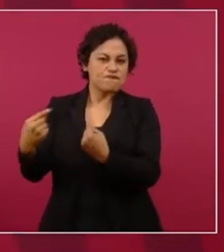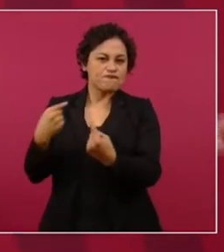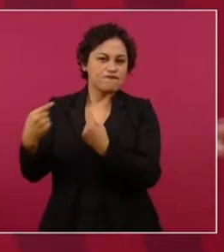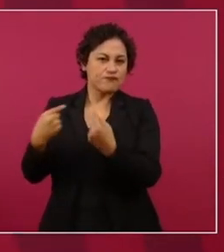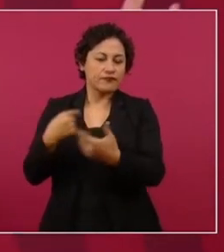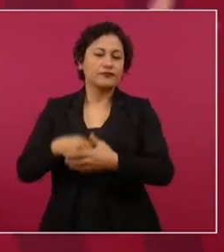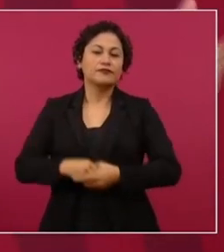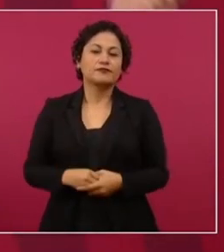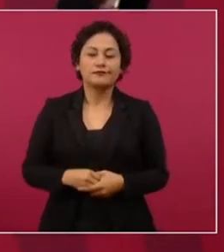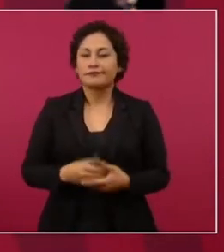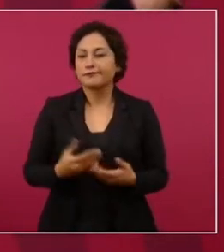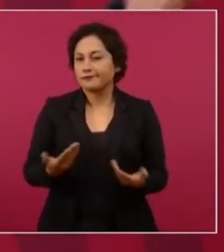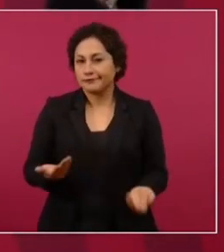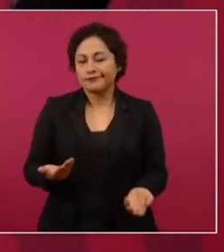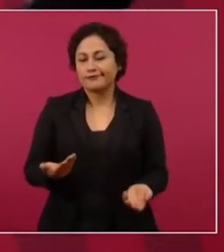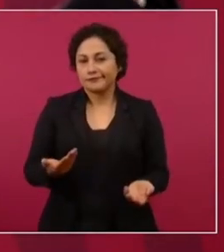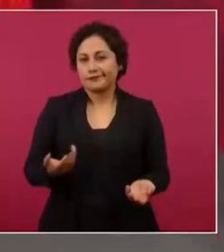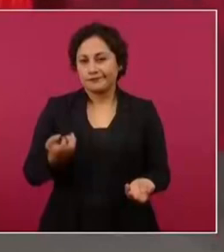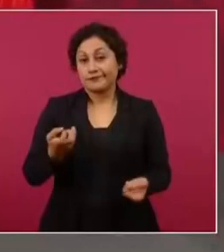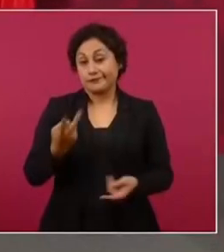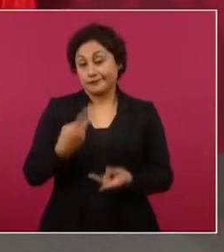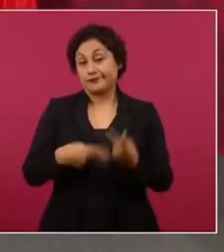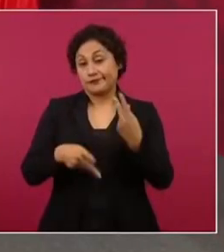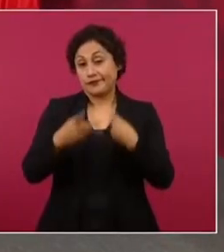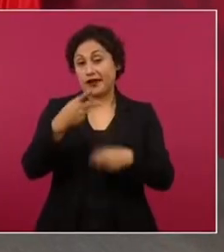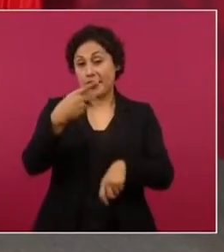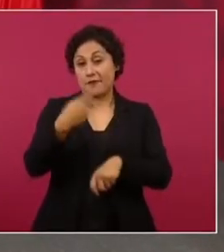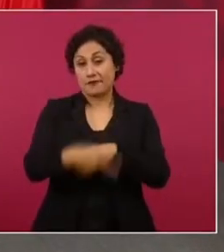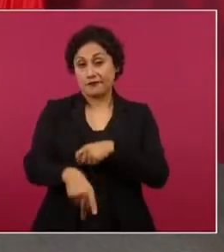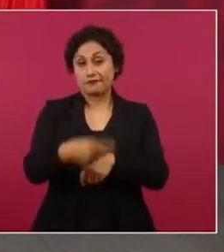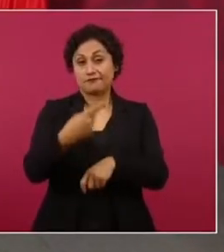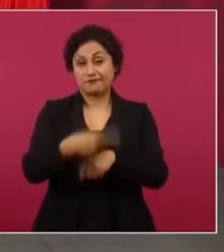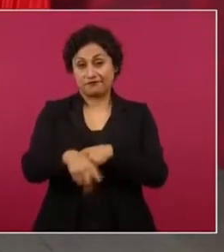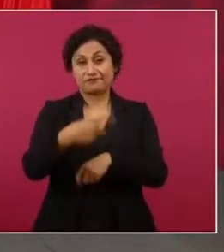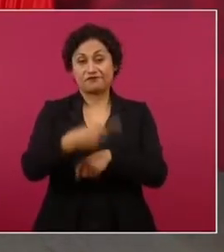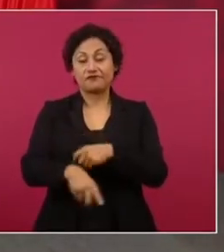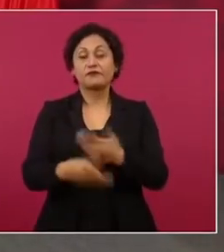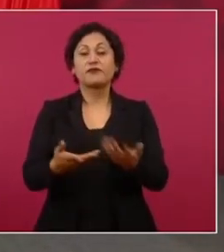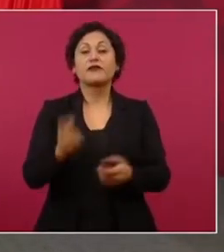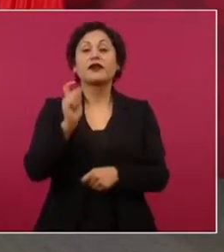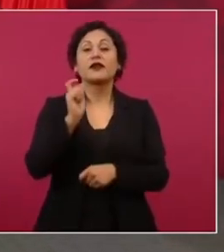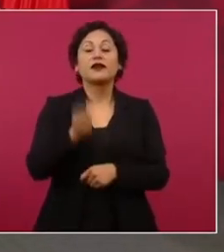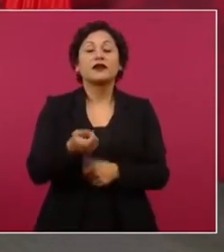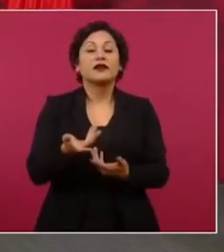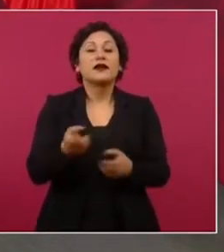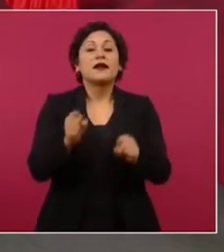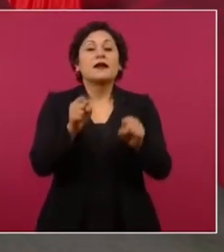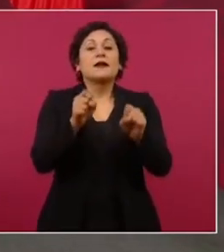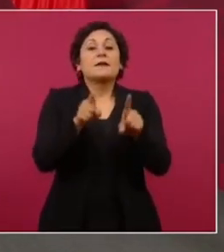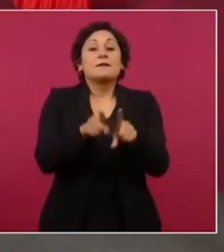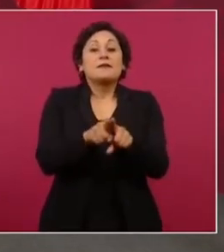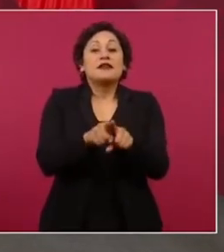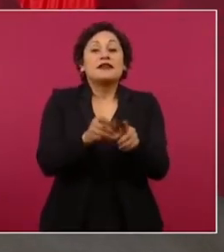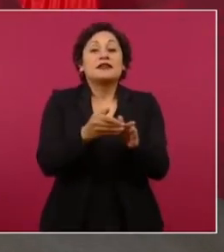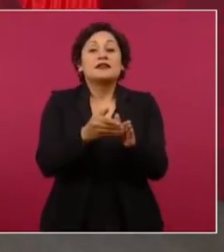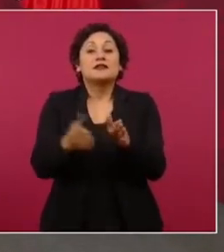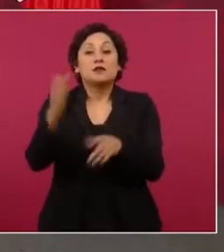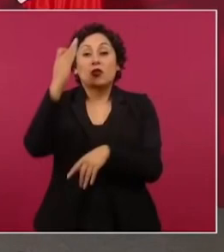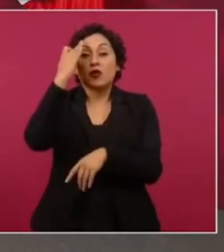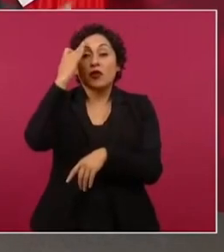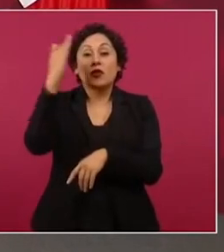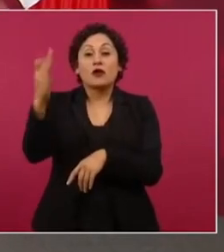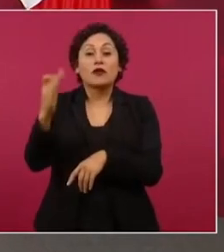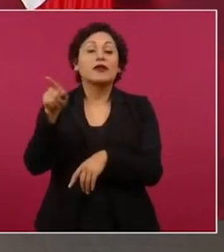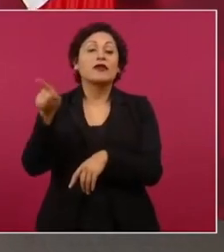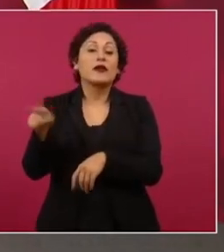Todo esto a la par que se estaba dando el fenómeno Fox, que